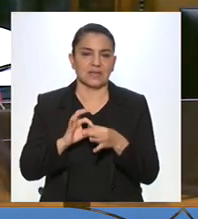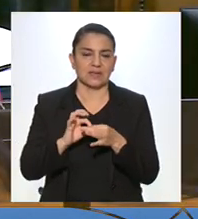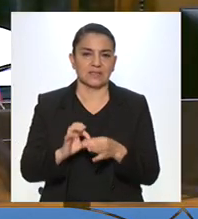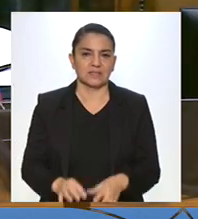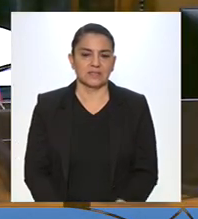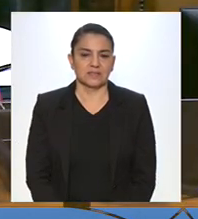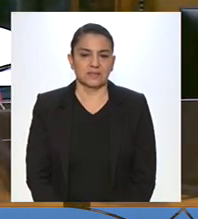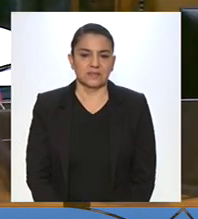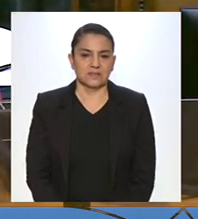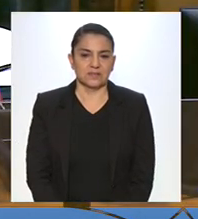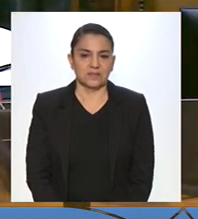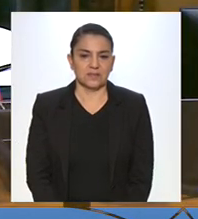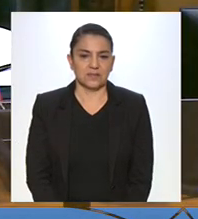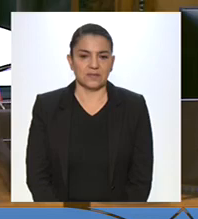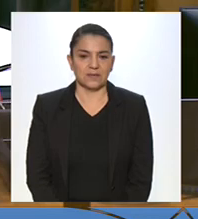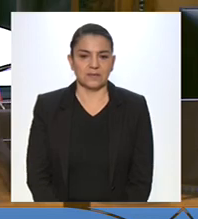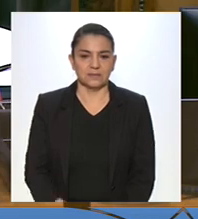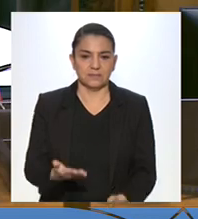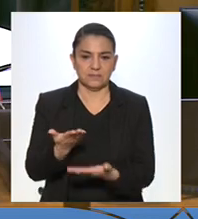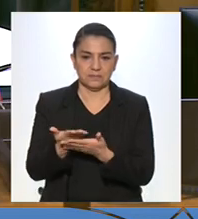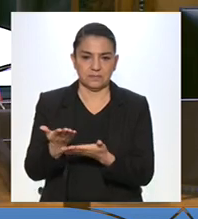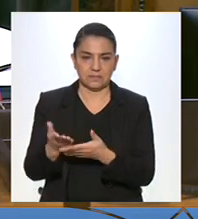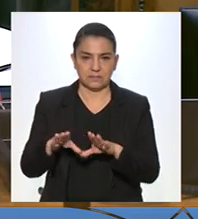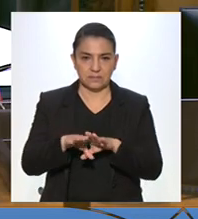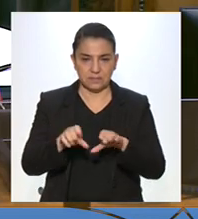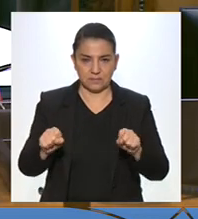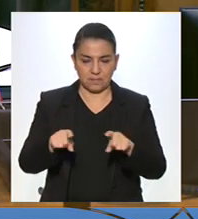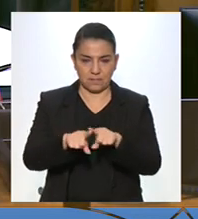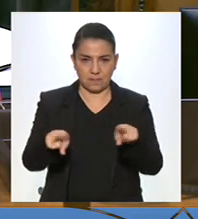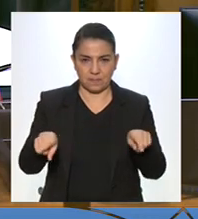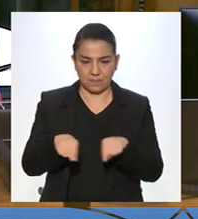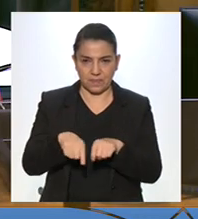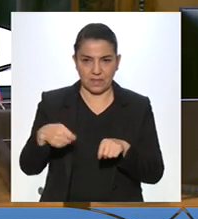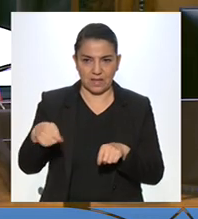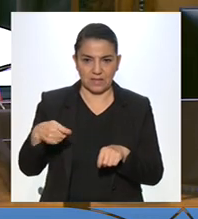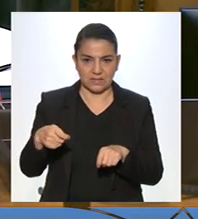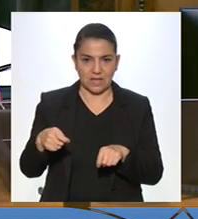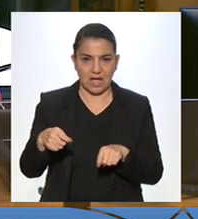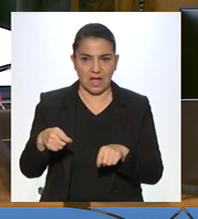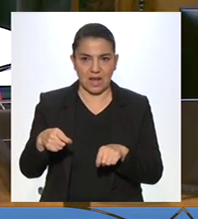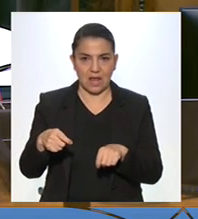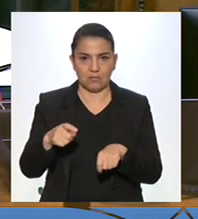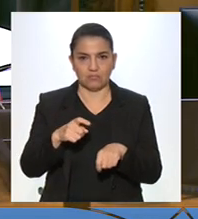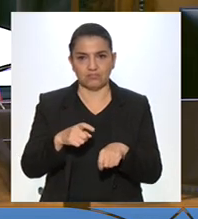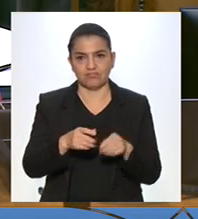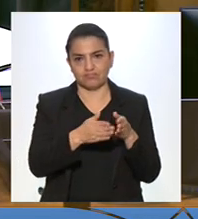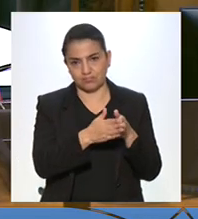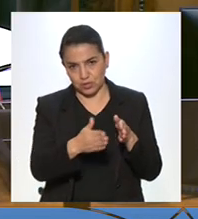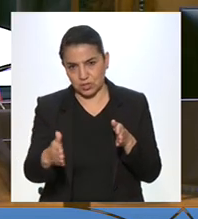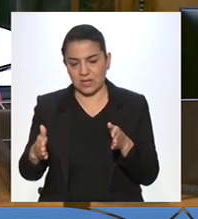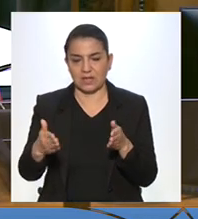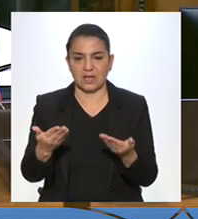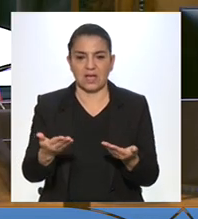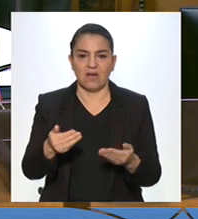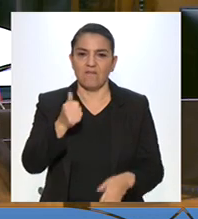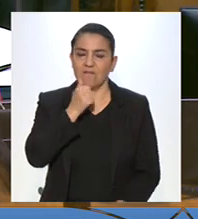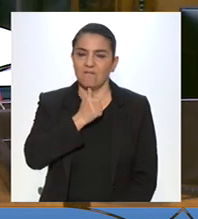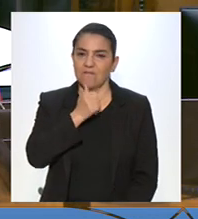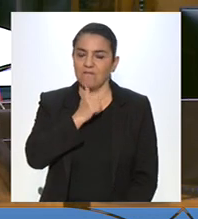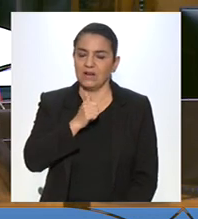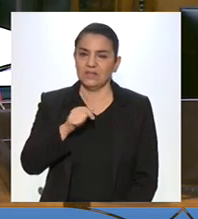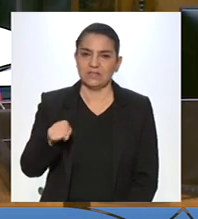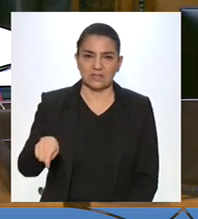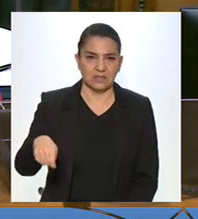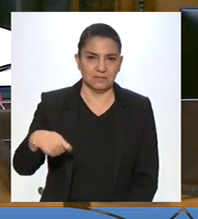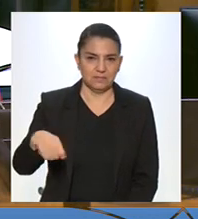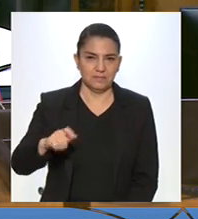Sandoval. Voy a tener que pedir acuerdo de la sala para prorrogar. Nos falta la palabra al senador Galilea, que el presidente pueda hacer